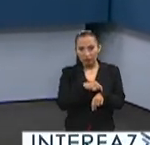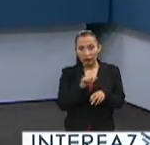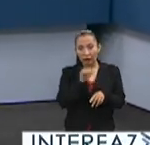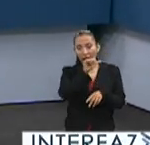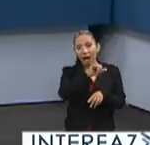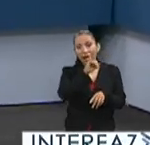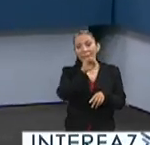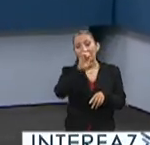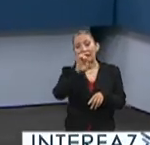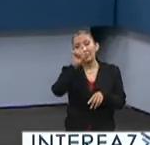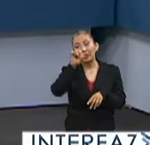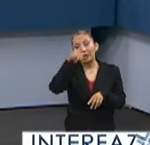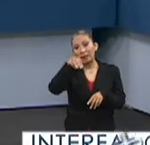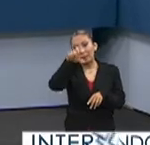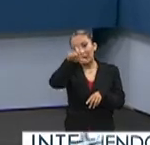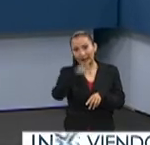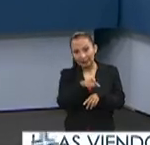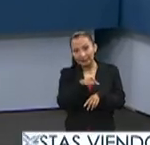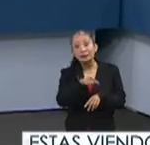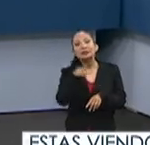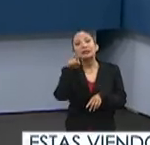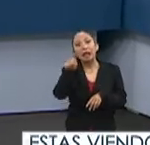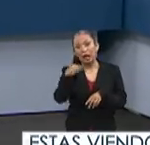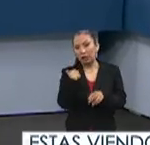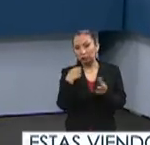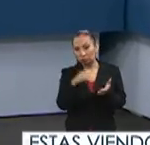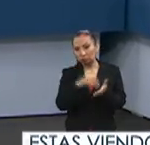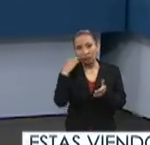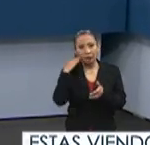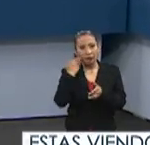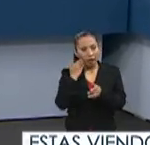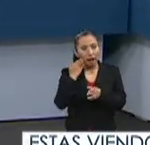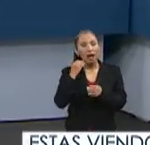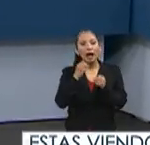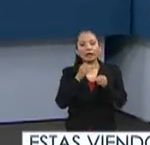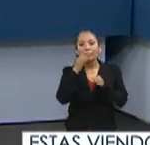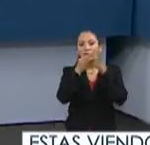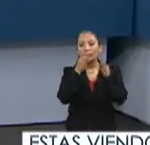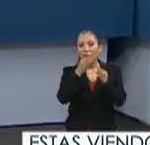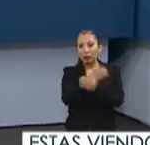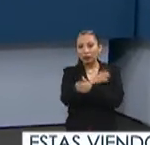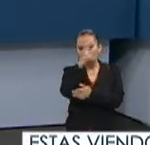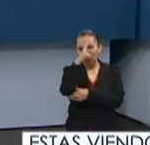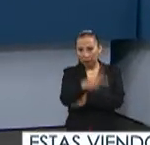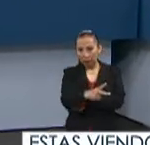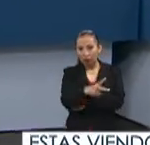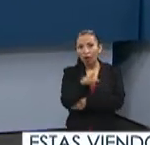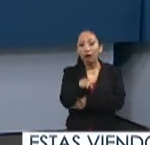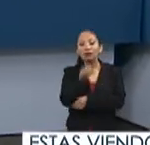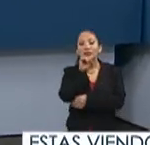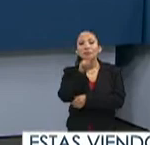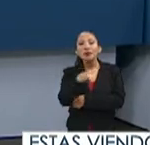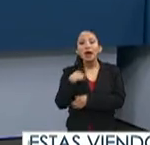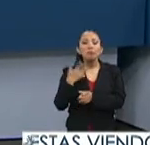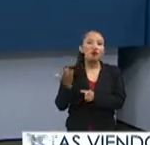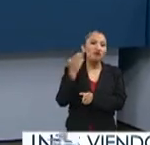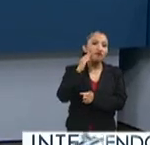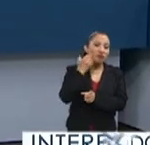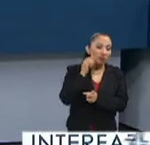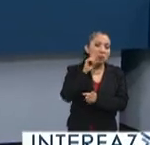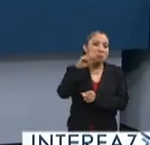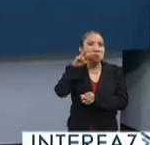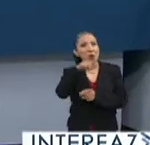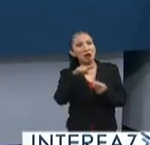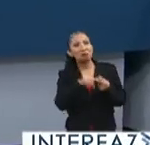cuenta AIEDMX, que es el nombre de la Agencia Informativa de Educación de México. Además de seguirnos por Facebook, nos